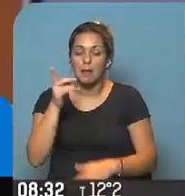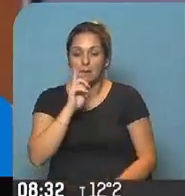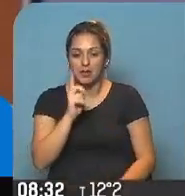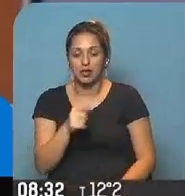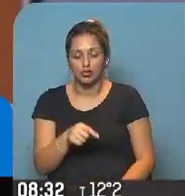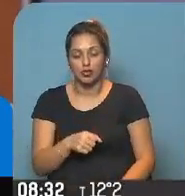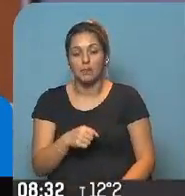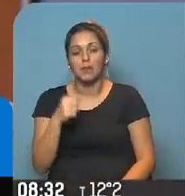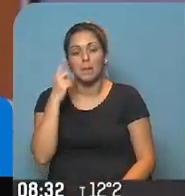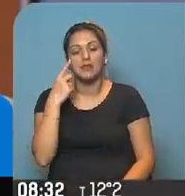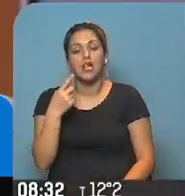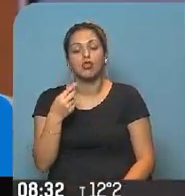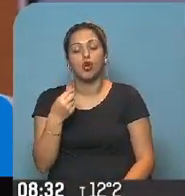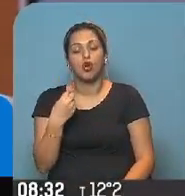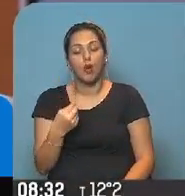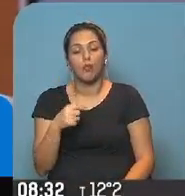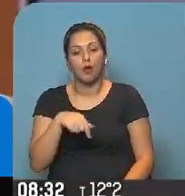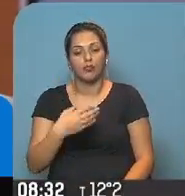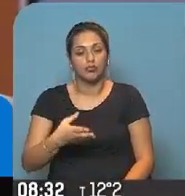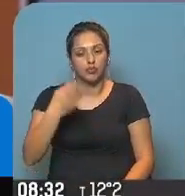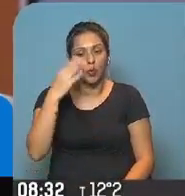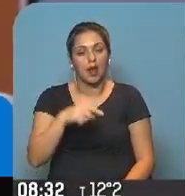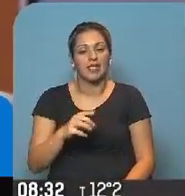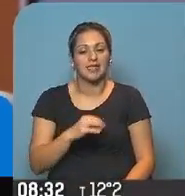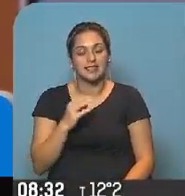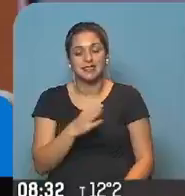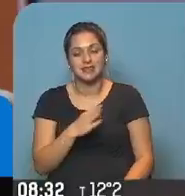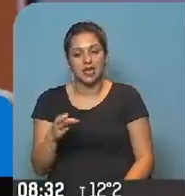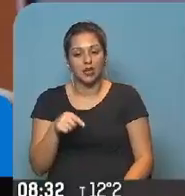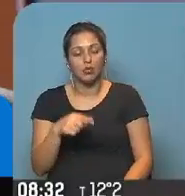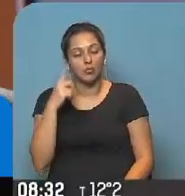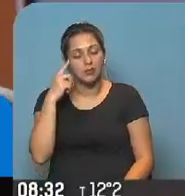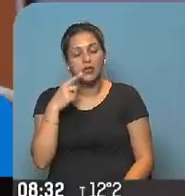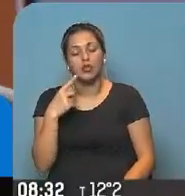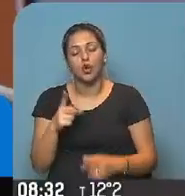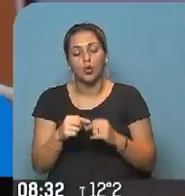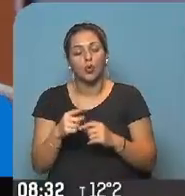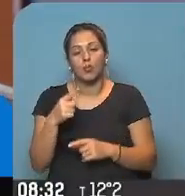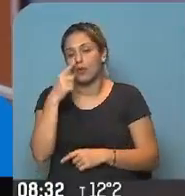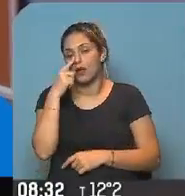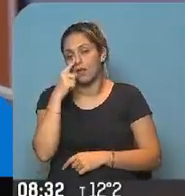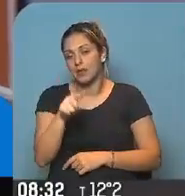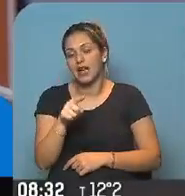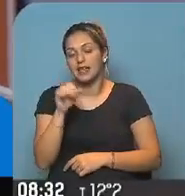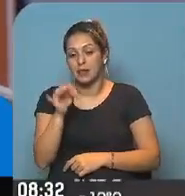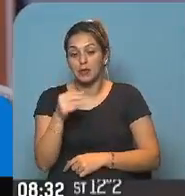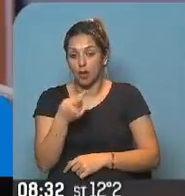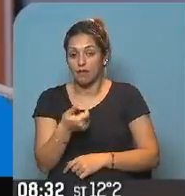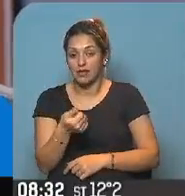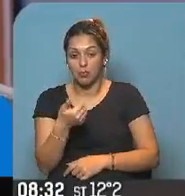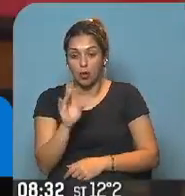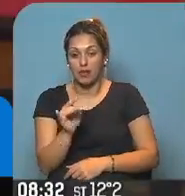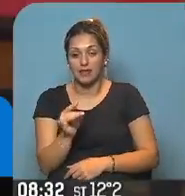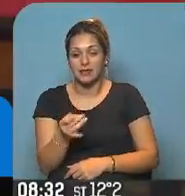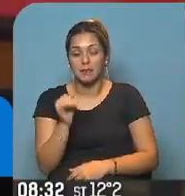pensando ya en la inflación de este año, ¿cuál sería el número final, teniendo en cuenta que falta muy poquito para diciembre?